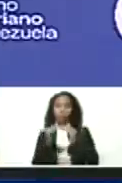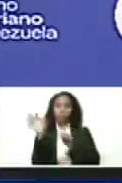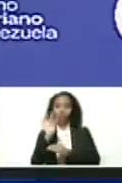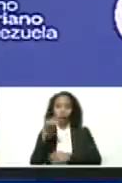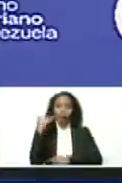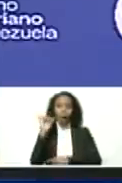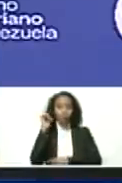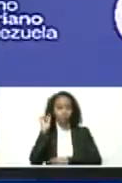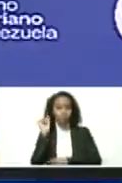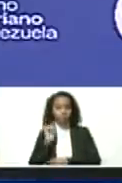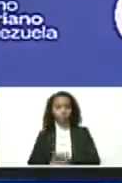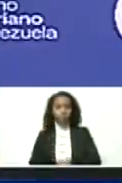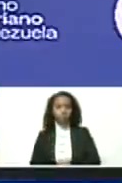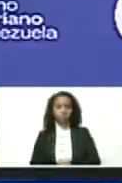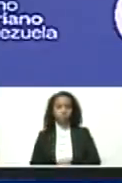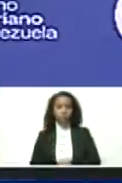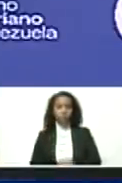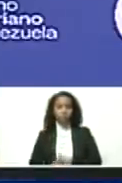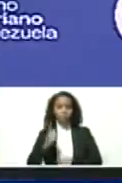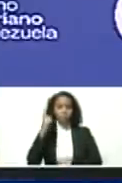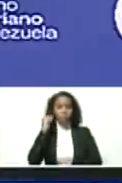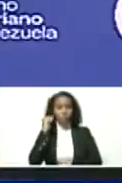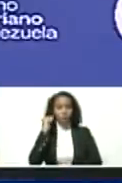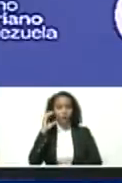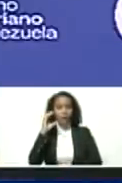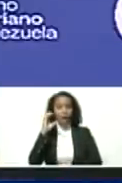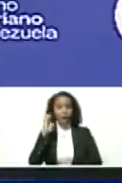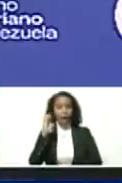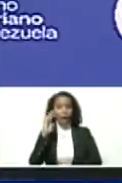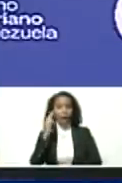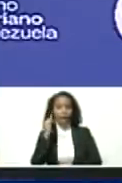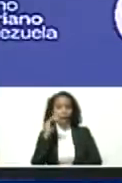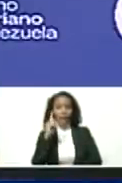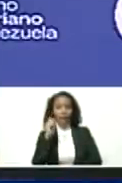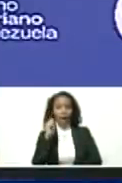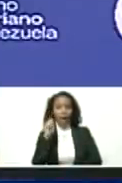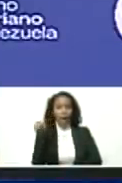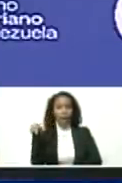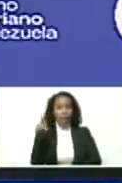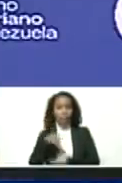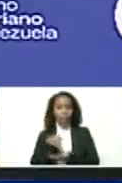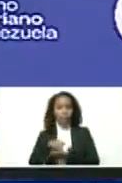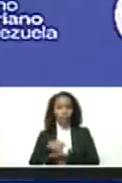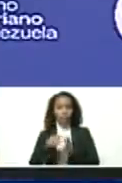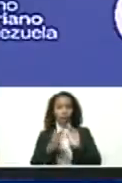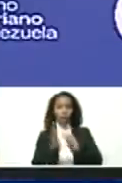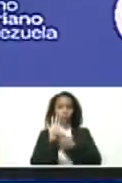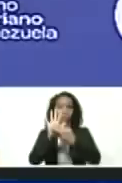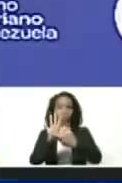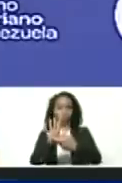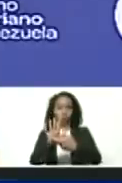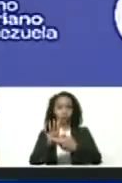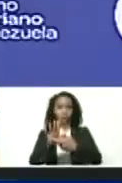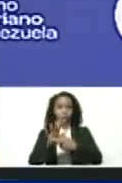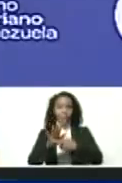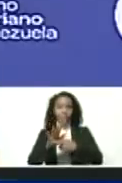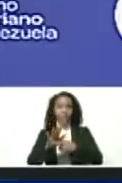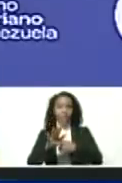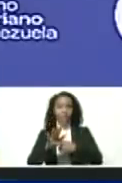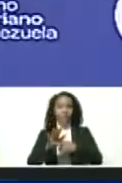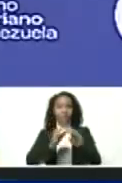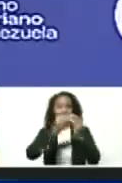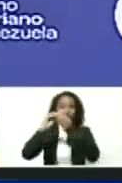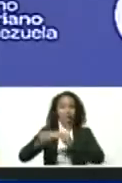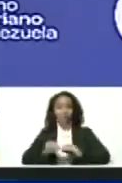a Erika Oropesa. Se encuentra aquí, es la representante de Creaciones Aldagui.